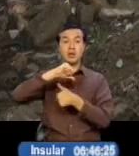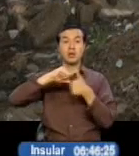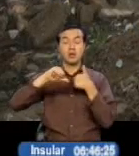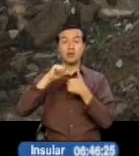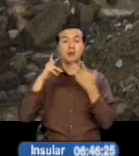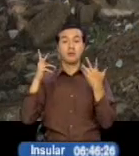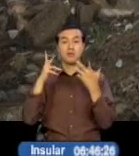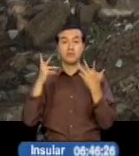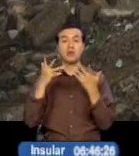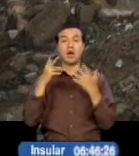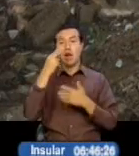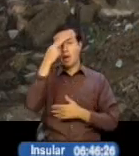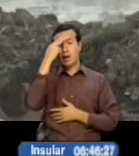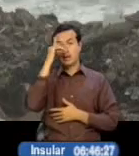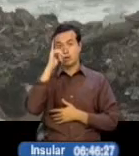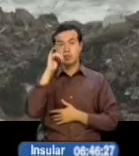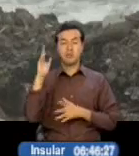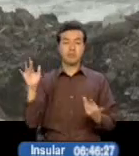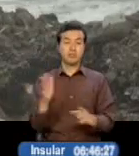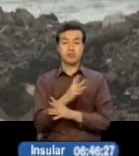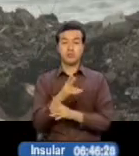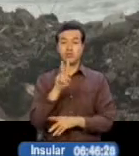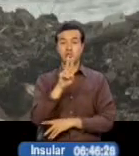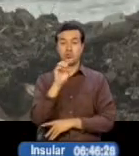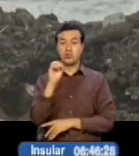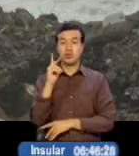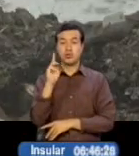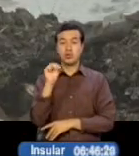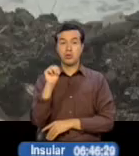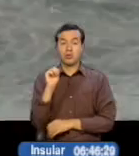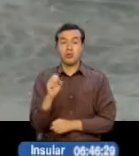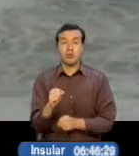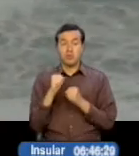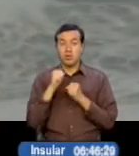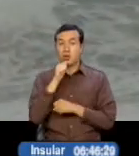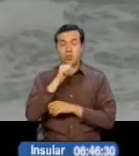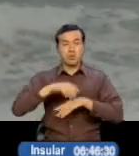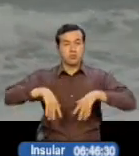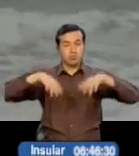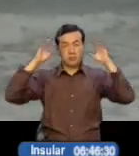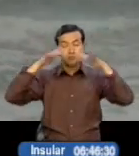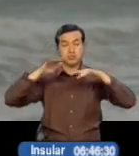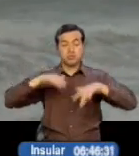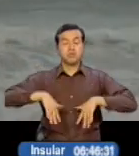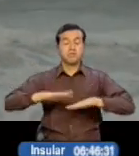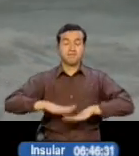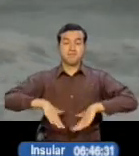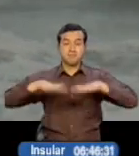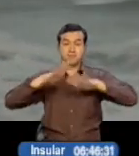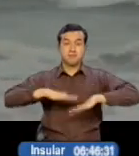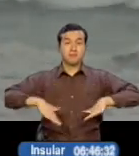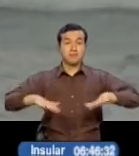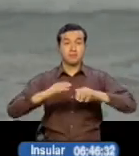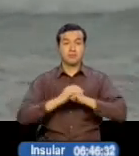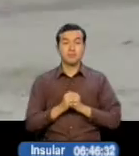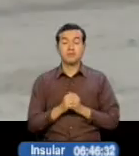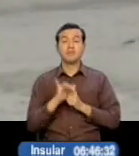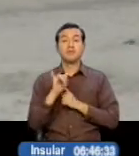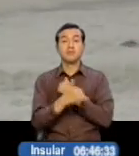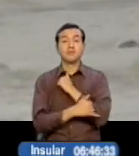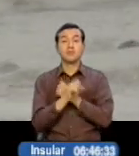fenómeno tocó tierra en Haití, acompañado de vientos de 200 kilómetros por hora y lluvias que provocaron inundaciones en las calles. En este